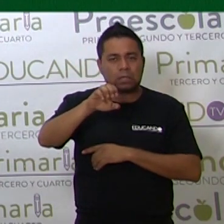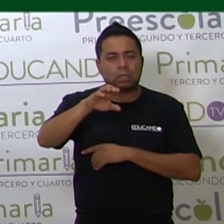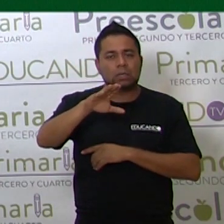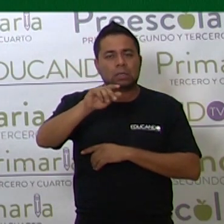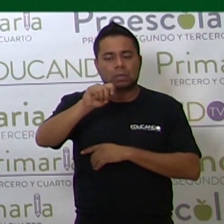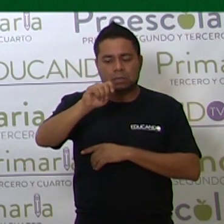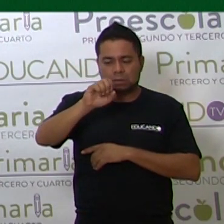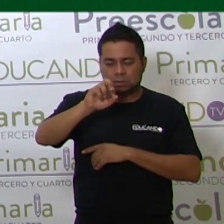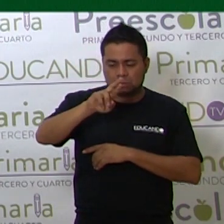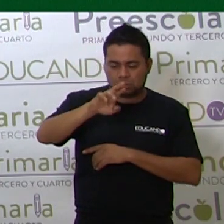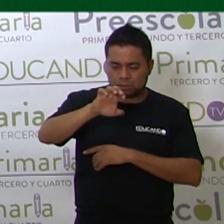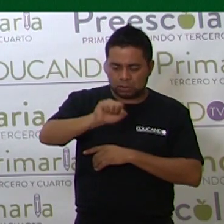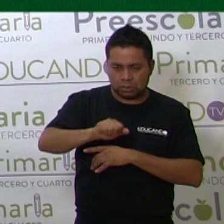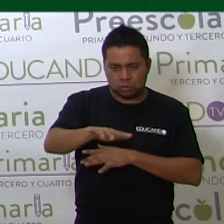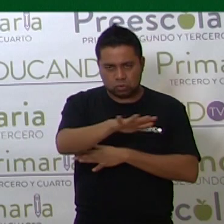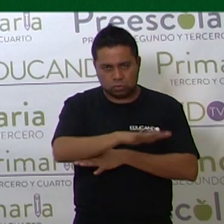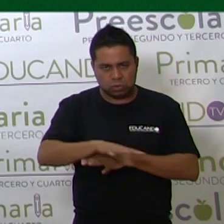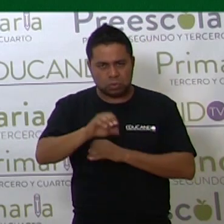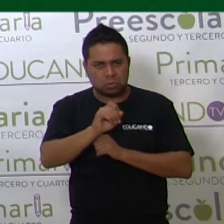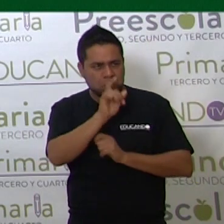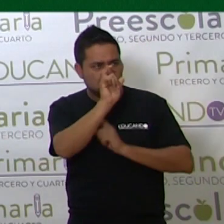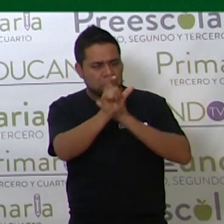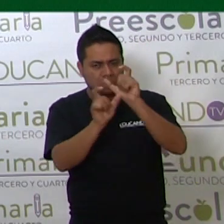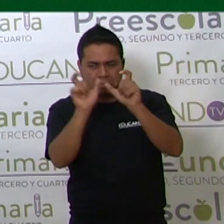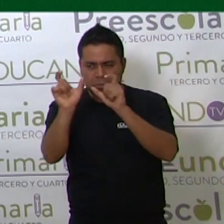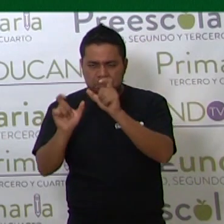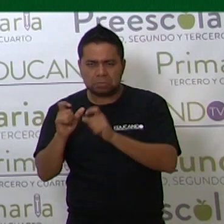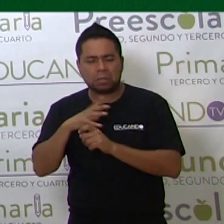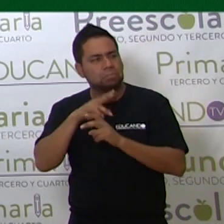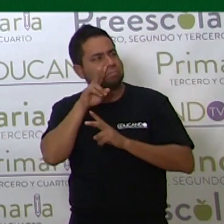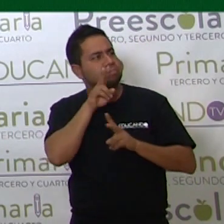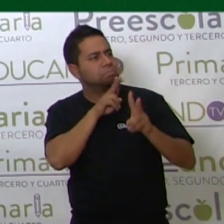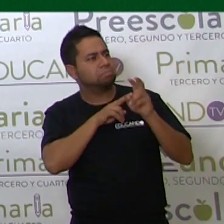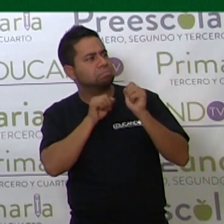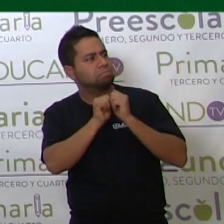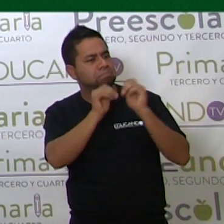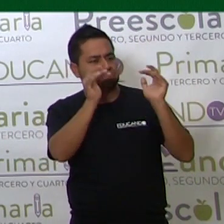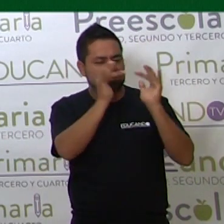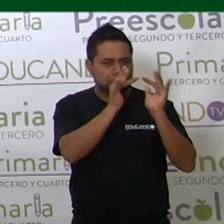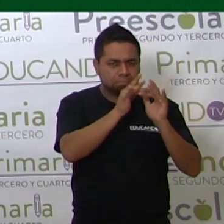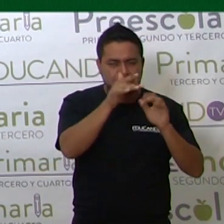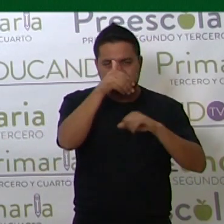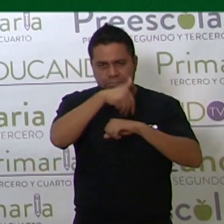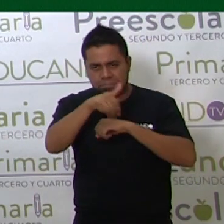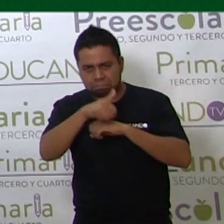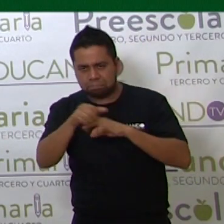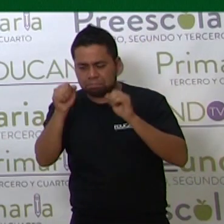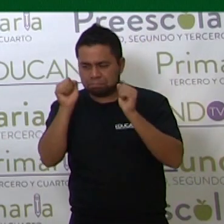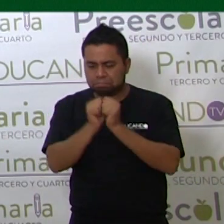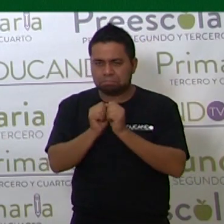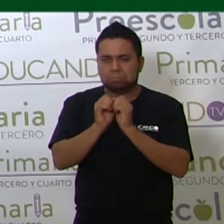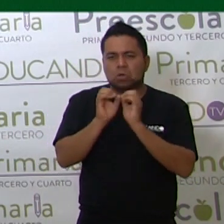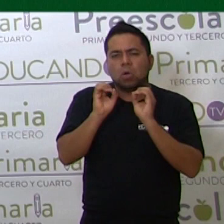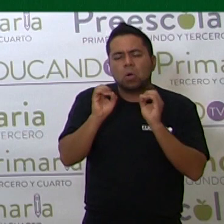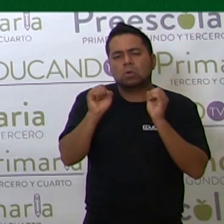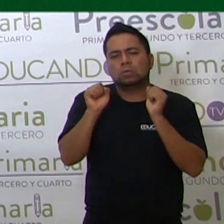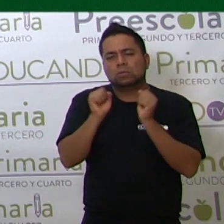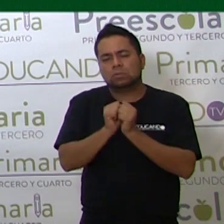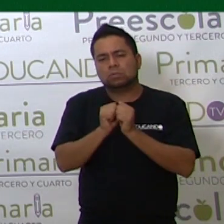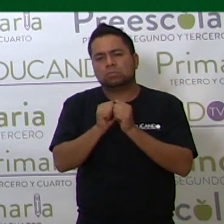o símbolos y que se manifiesta visualmente con la relación matemática o correlación